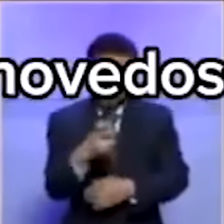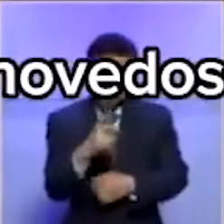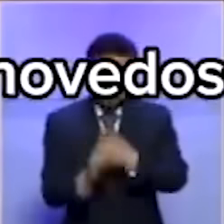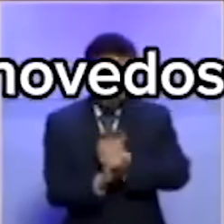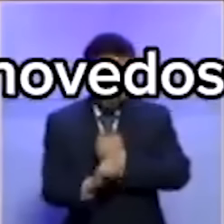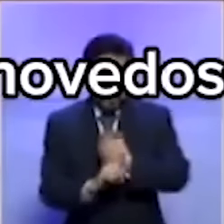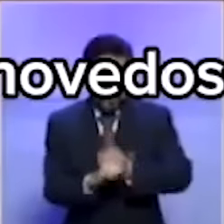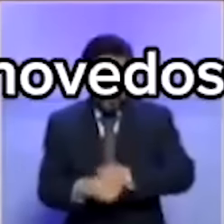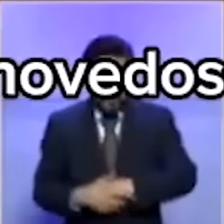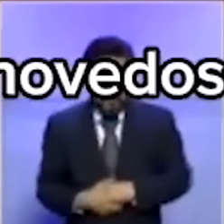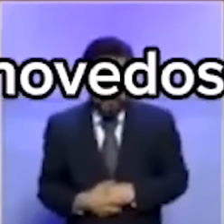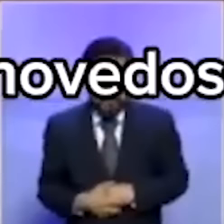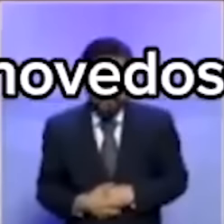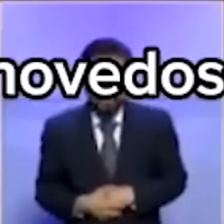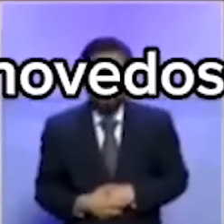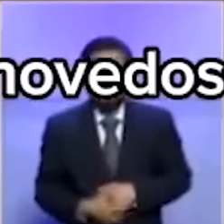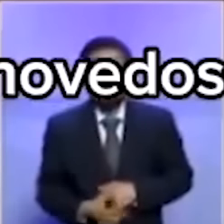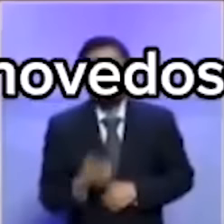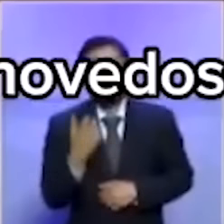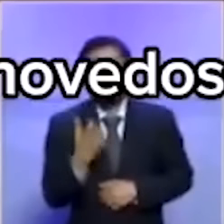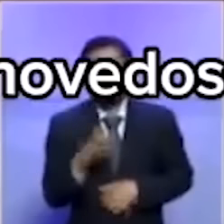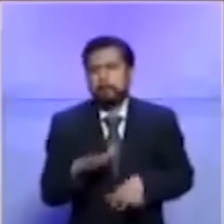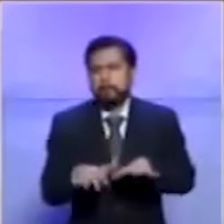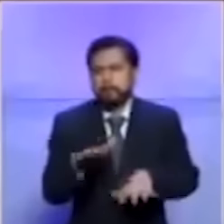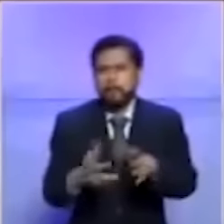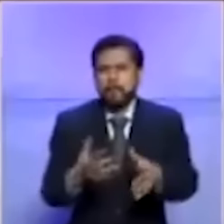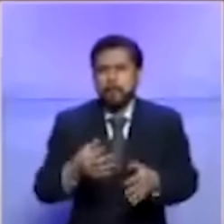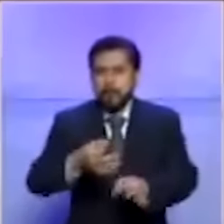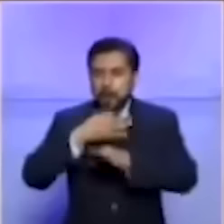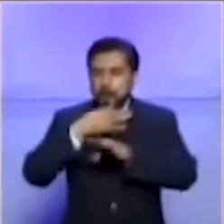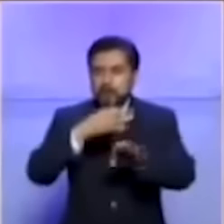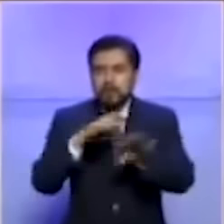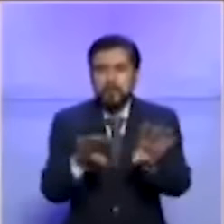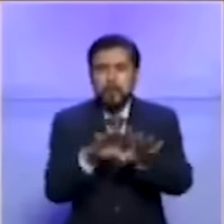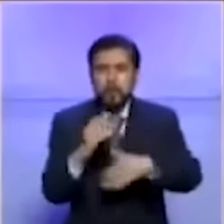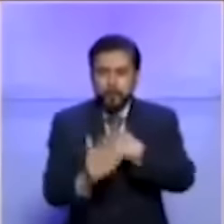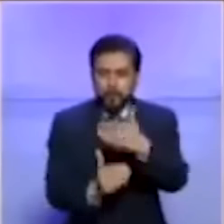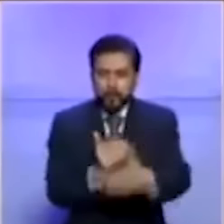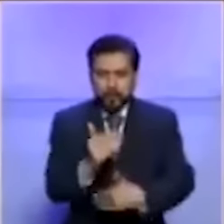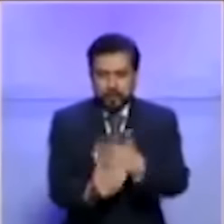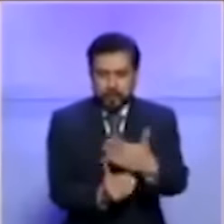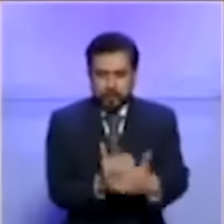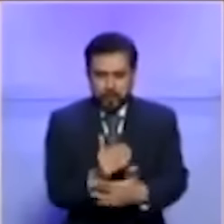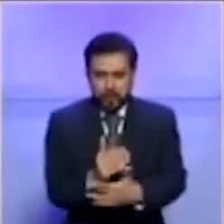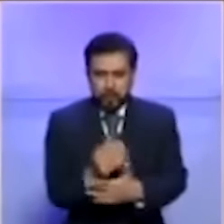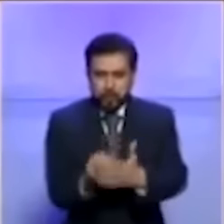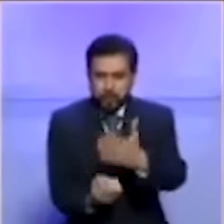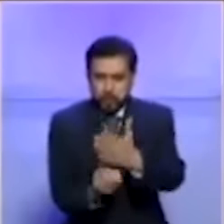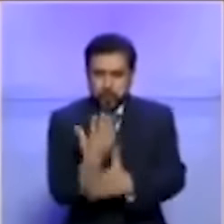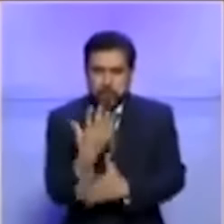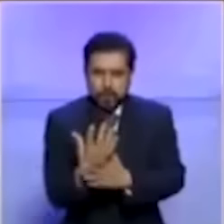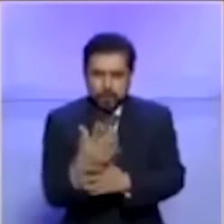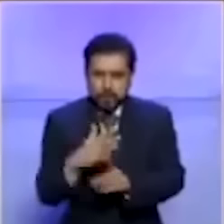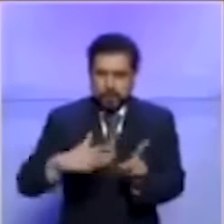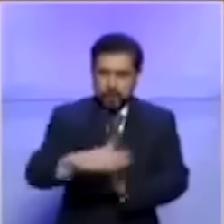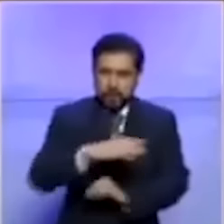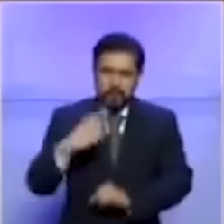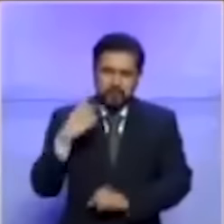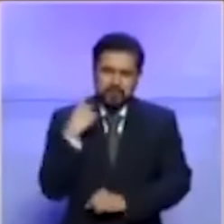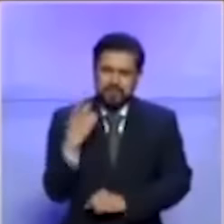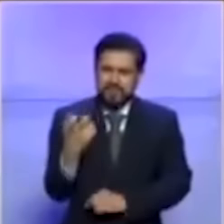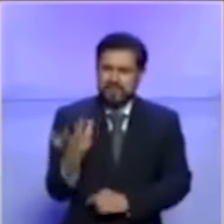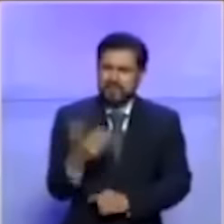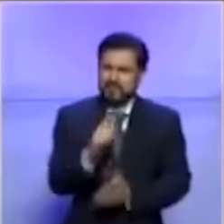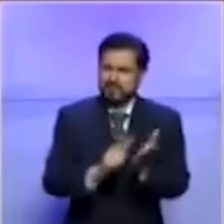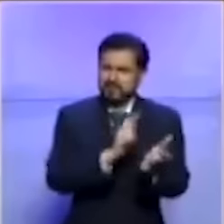fue denominado como procesos políticos novedosos no fue más que un fraseo para evitar reconocer la comisión de un fraude